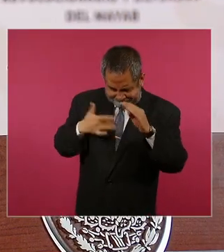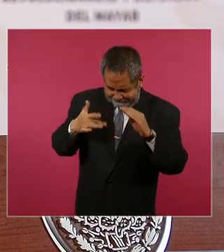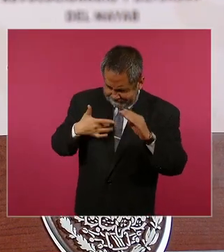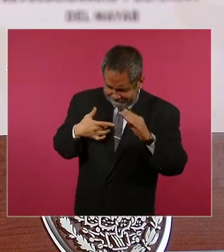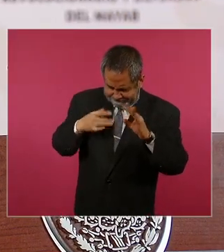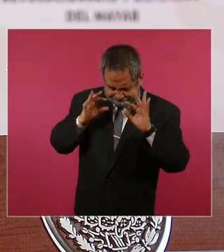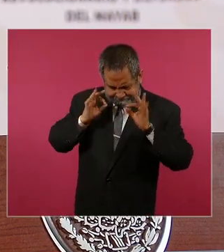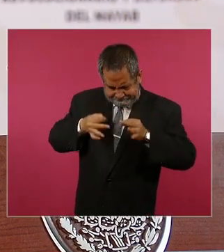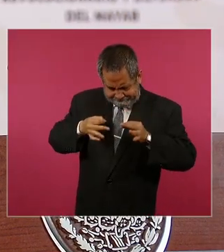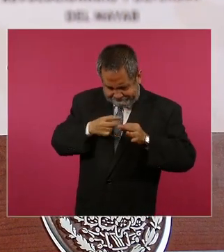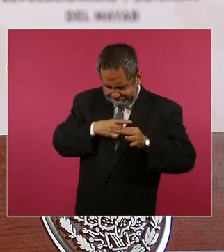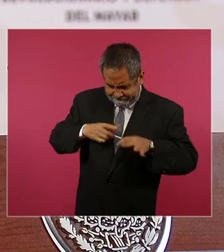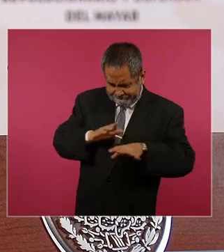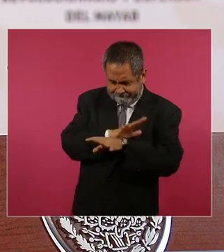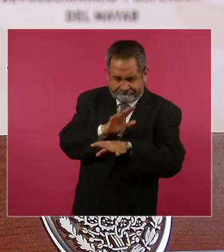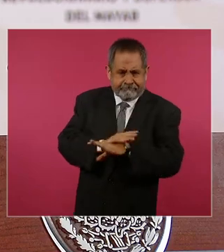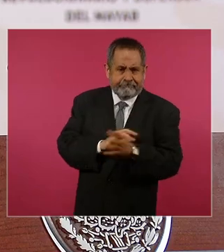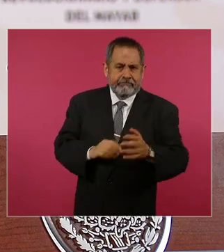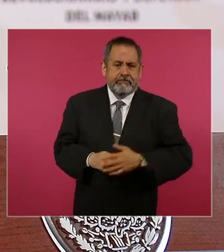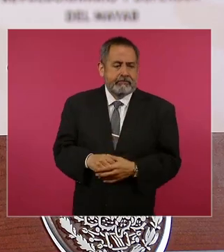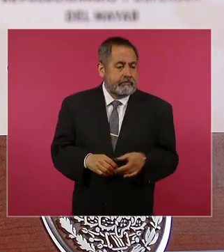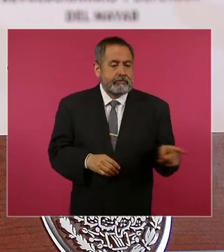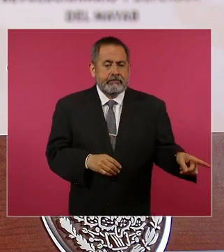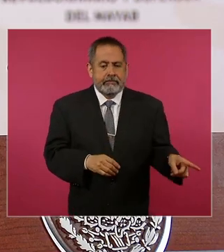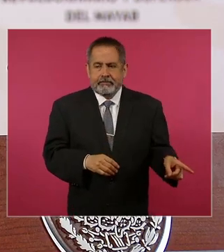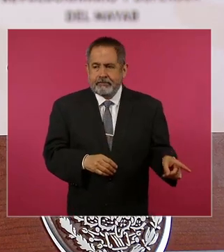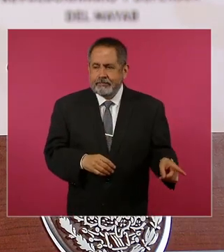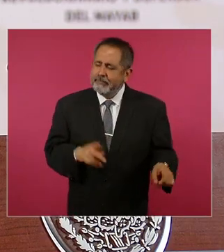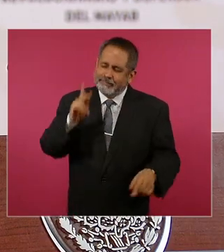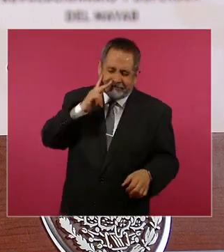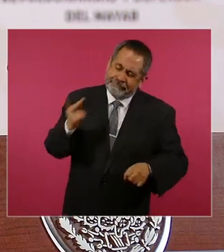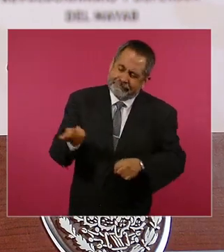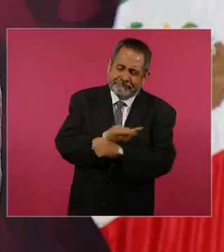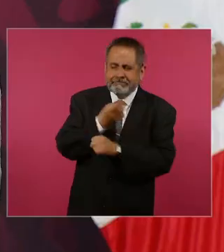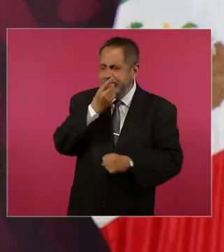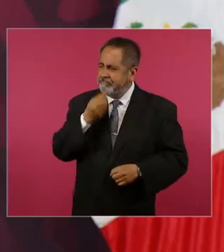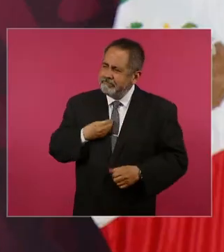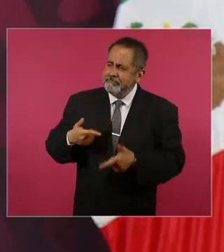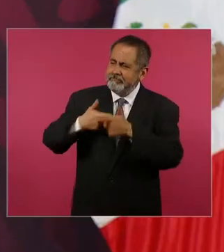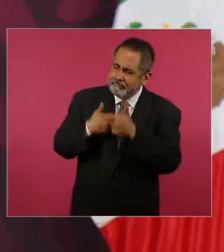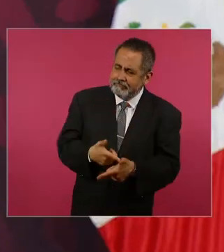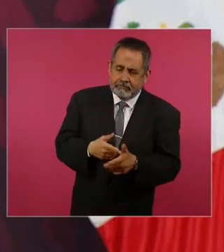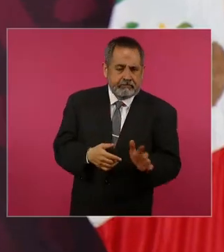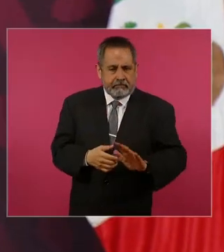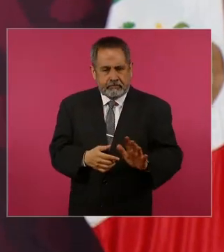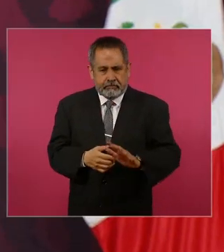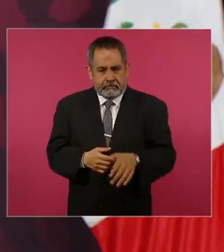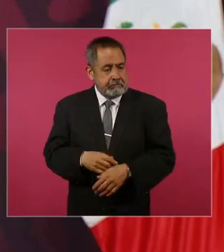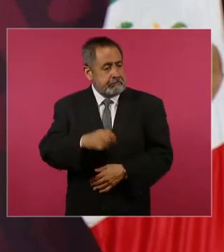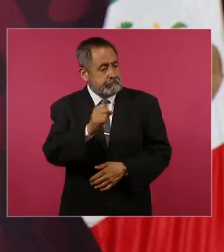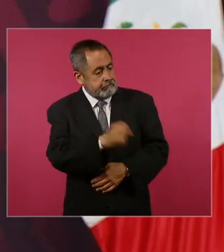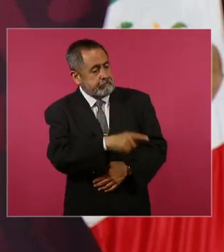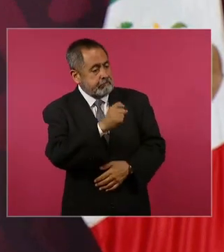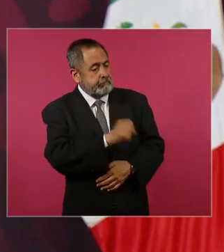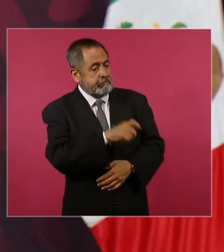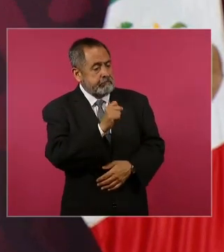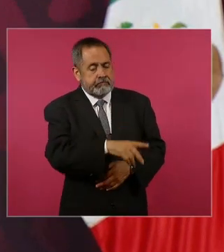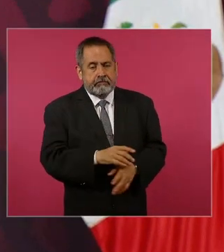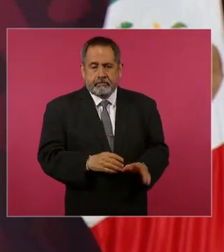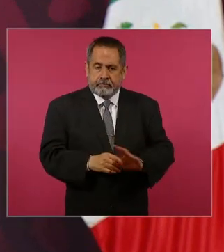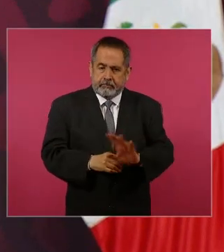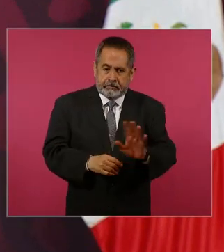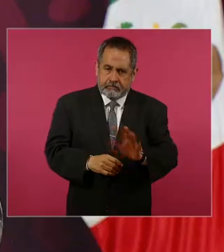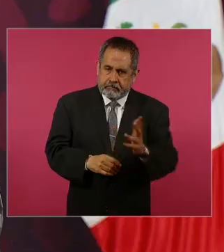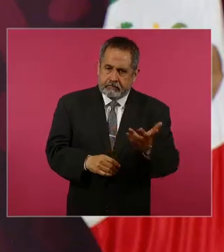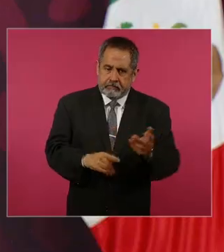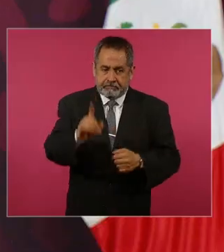que no es darle la vuelta a la hoja y vamos a seguir haciendo lo mismo.